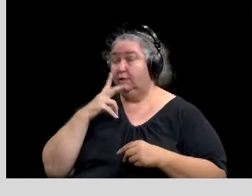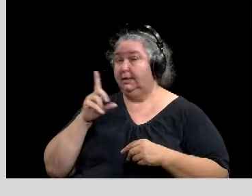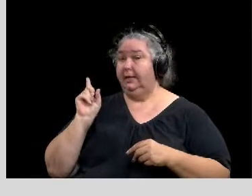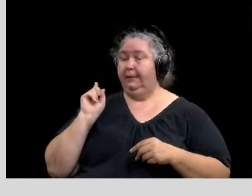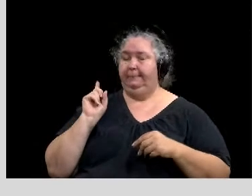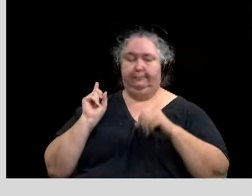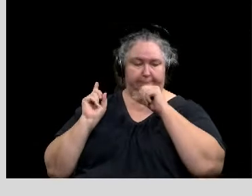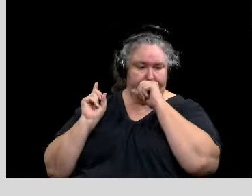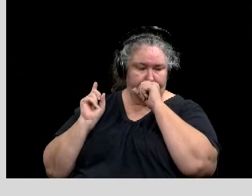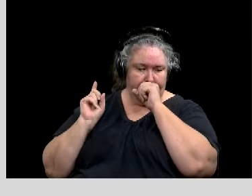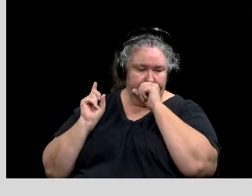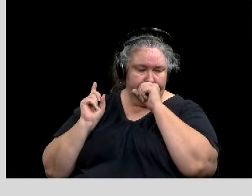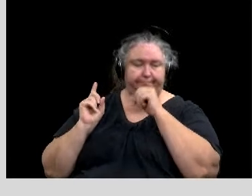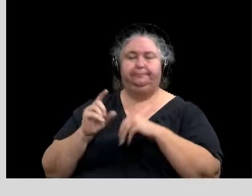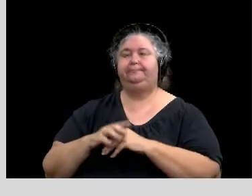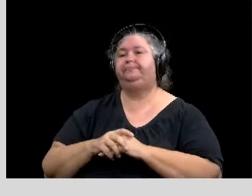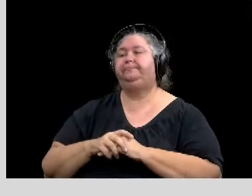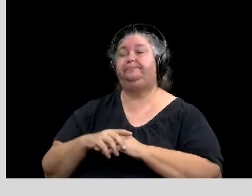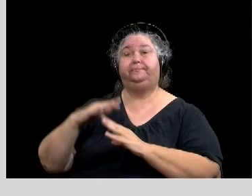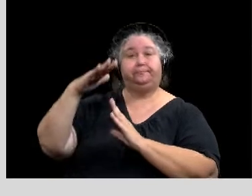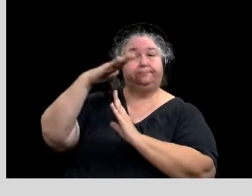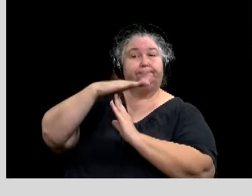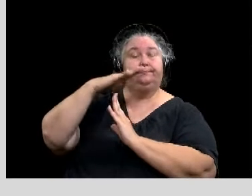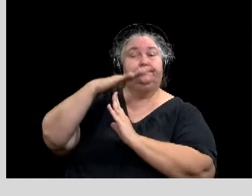esto para a arrastrar